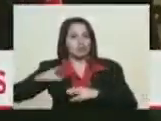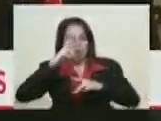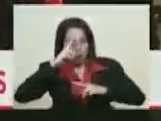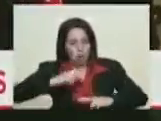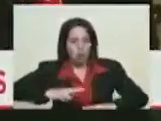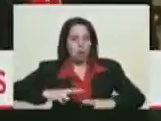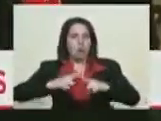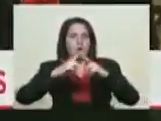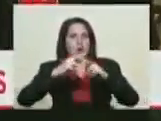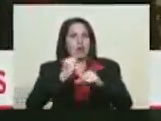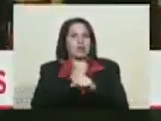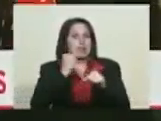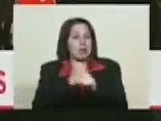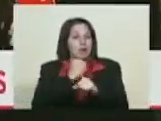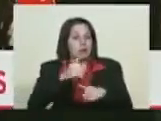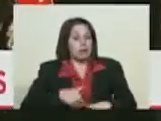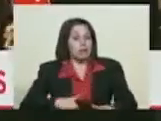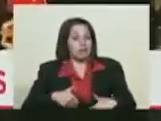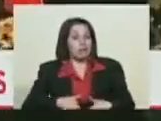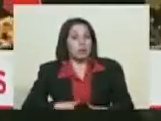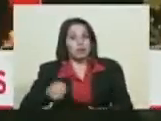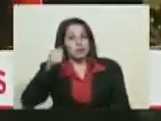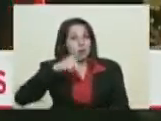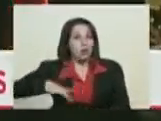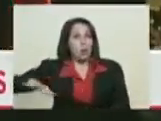tributar nuestro esfuerzo.